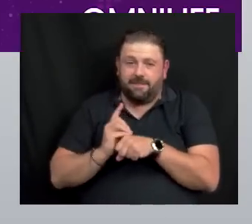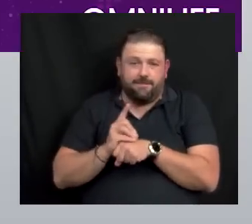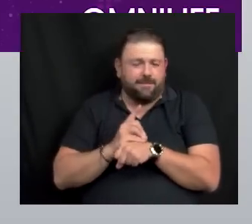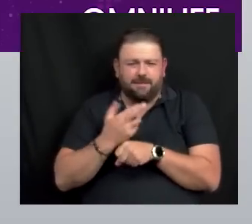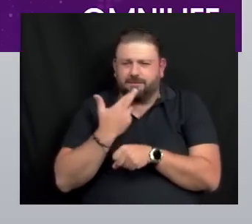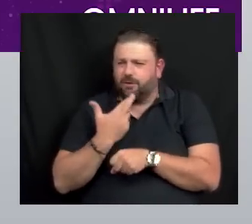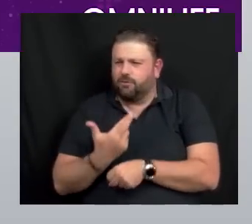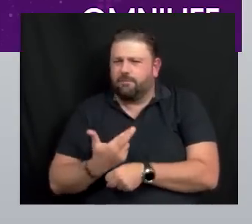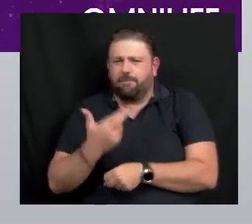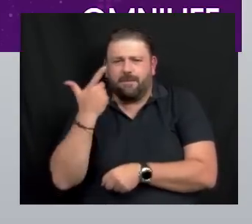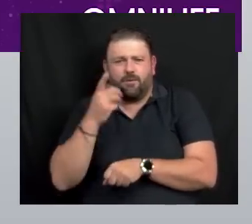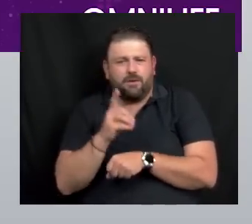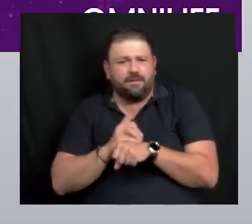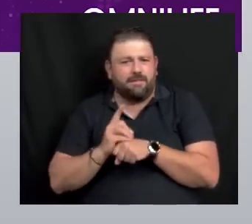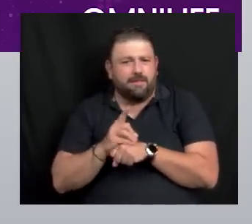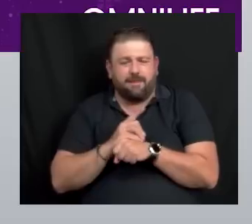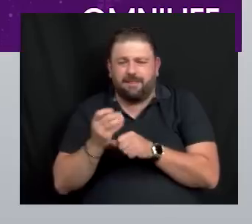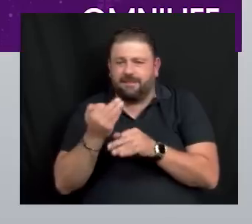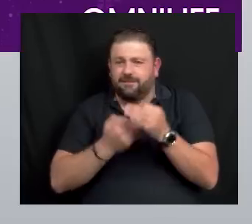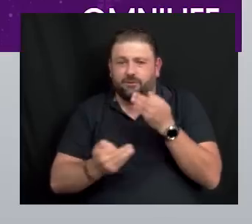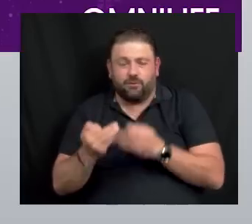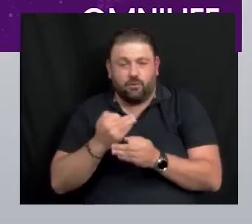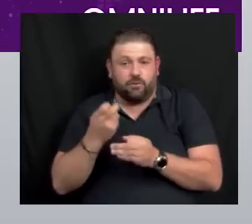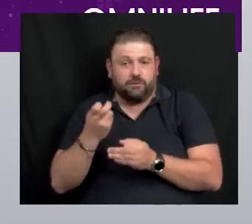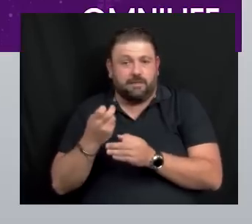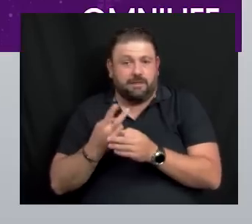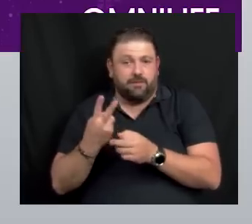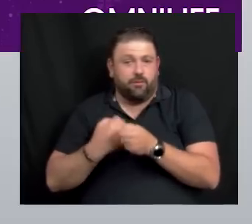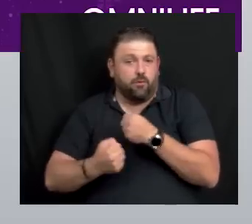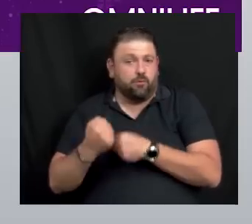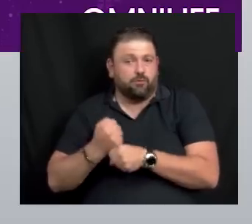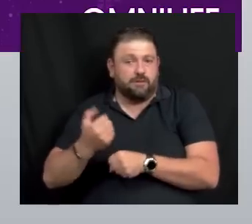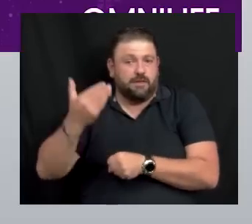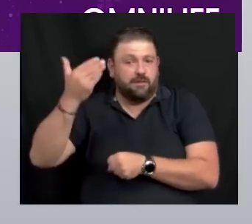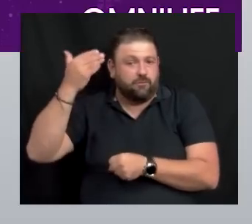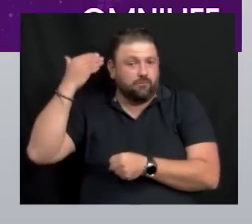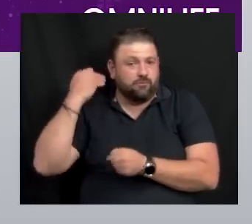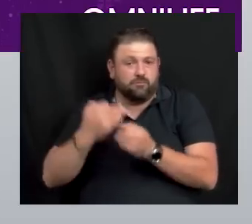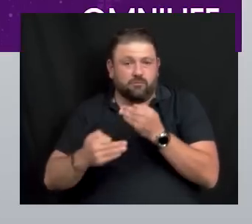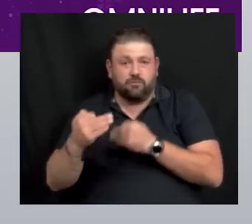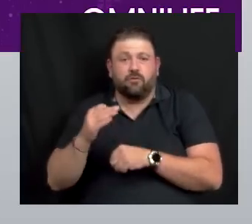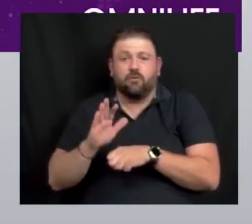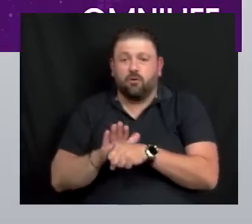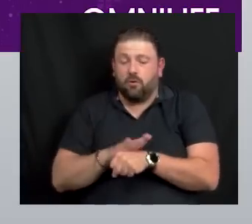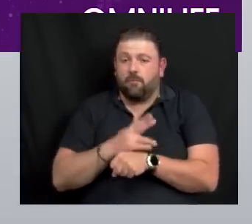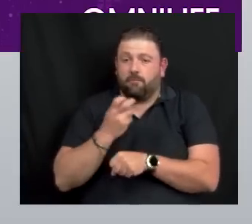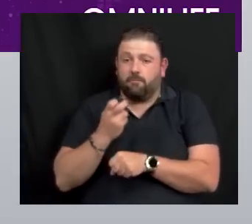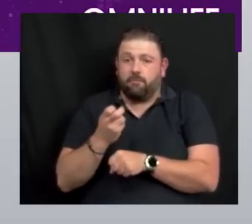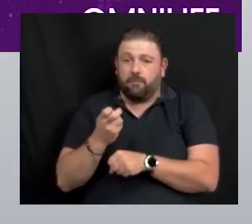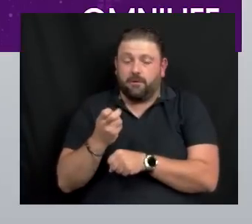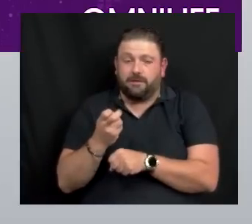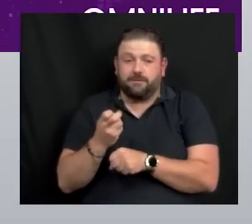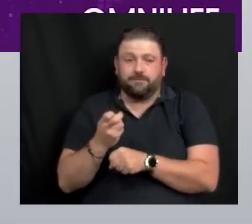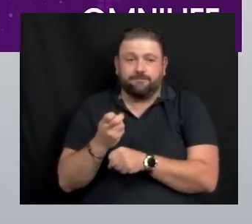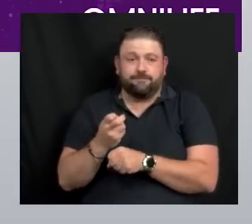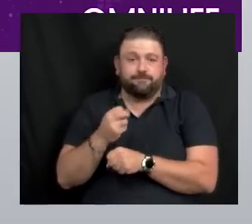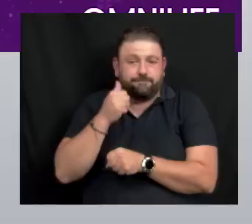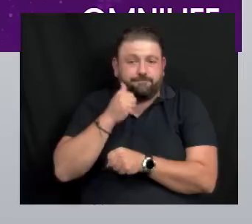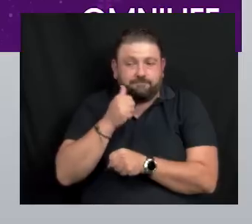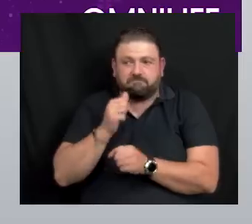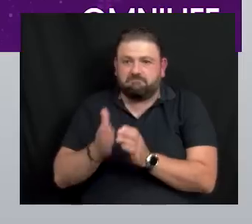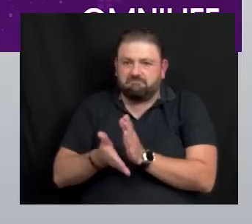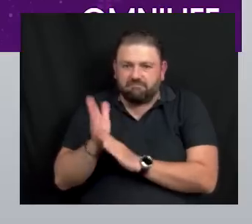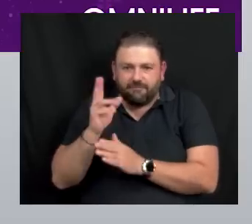mejores diamantes, obviamente, de hace 2 años aproximadamente, que obviamente no se había podido generar este incentivo, este